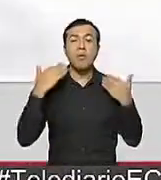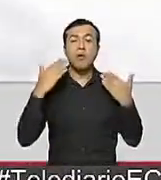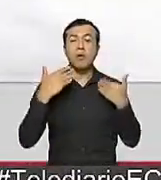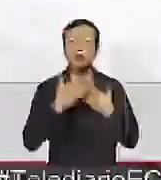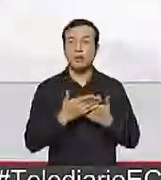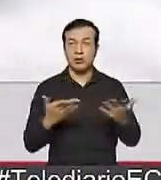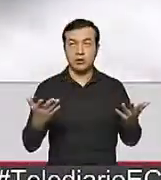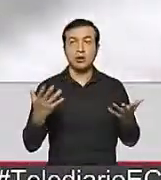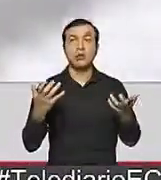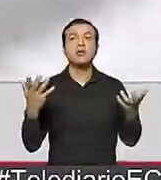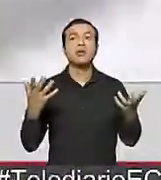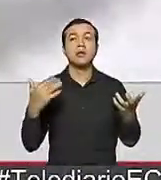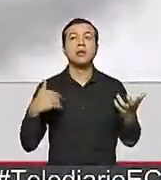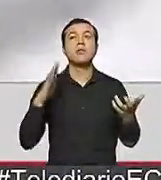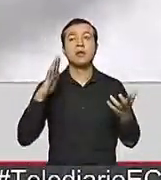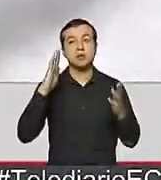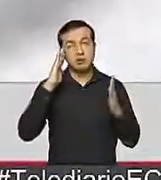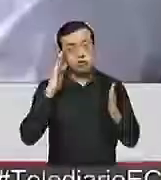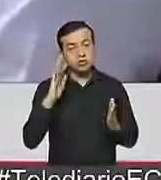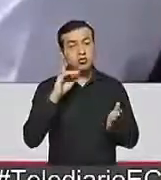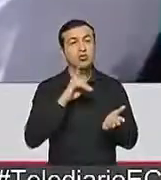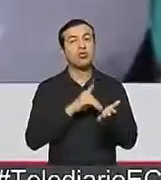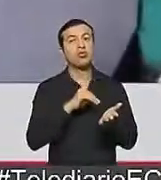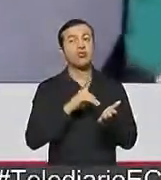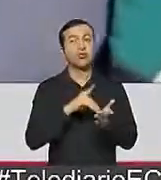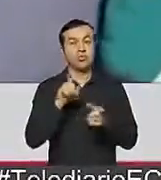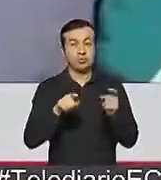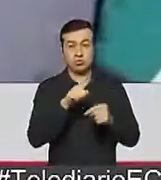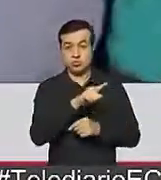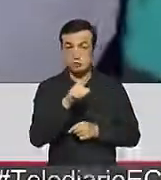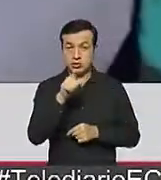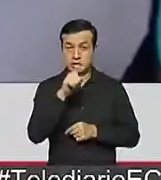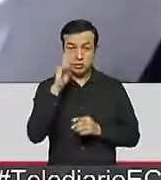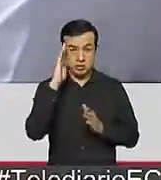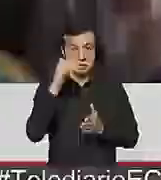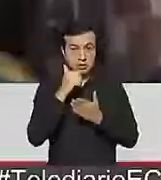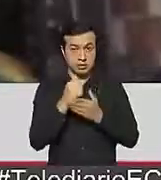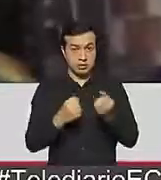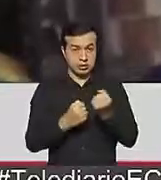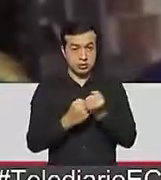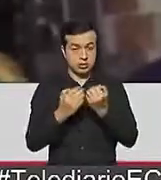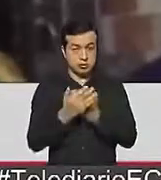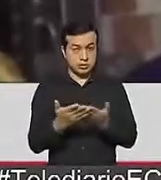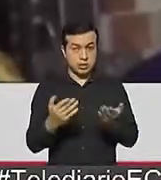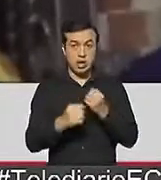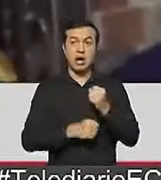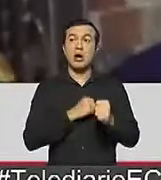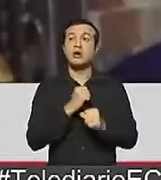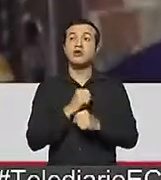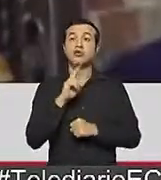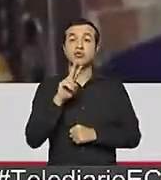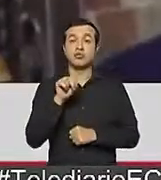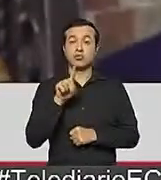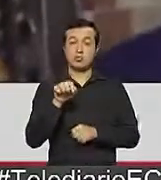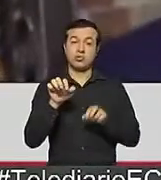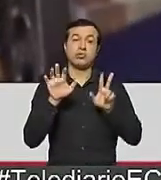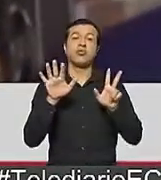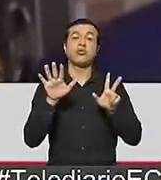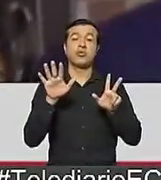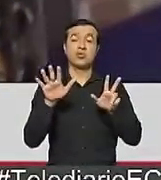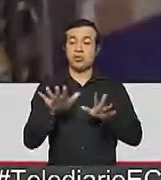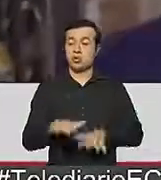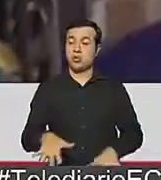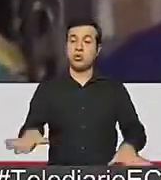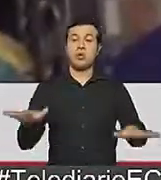con lo cual se busca acercar la atención médica hacia quienes más lo necesiten. En el año 2018 se entregaron en esta